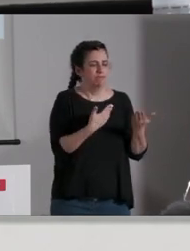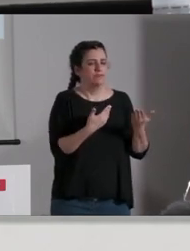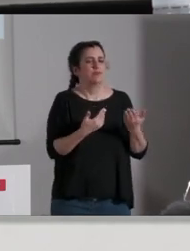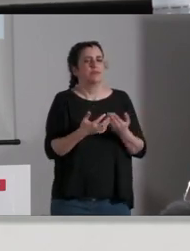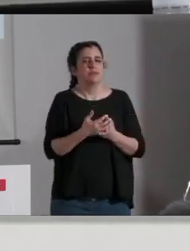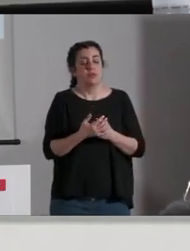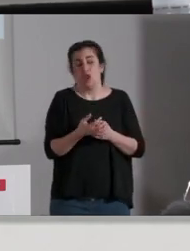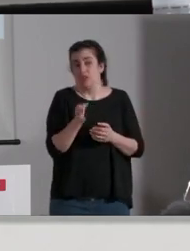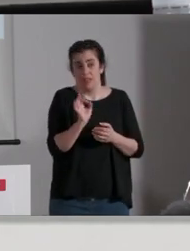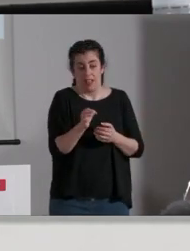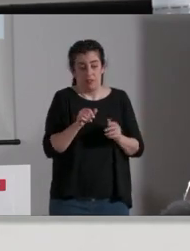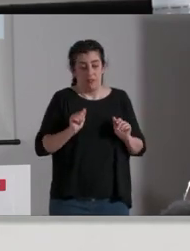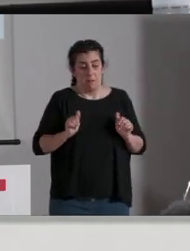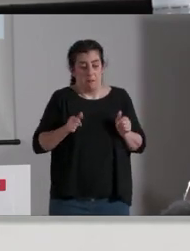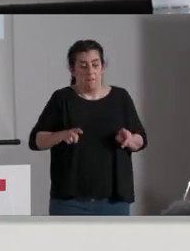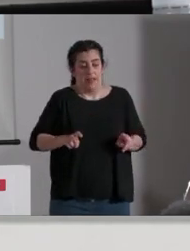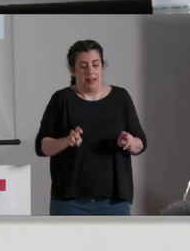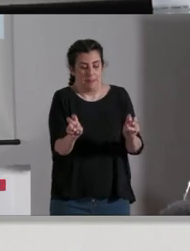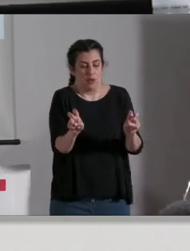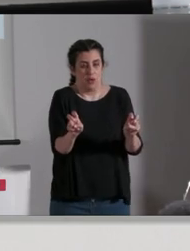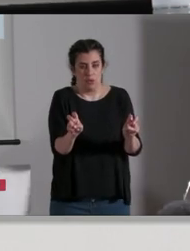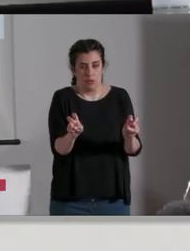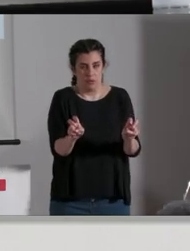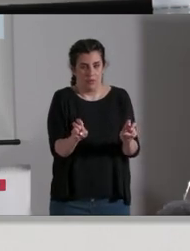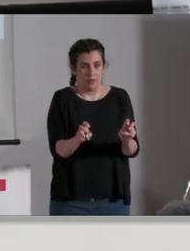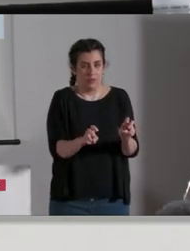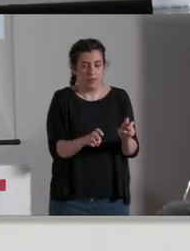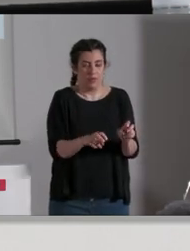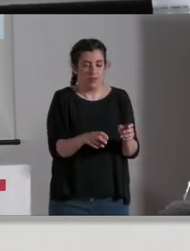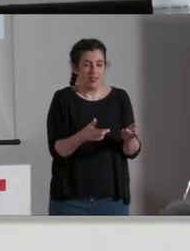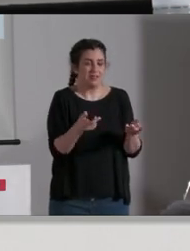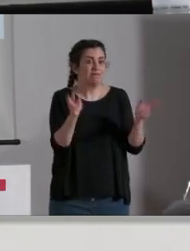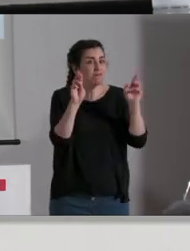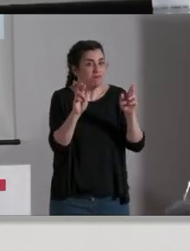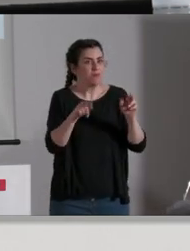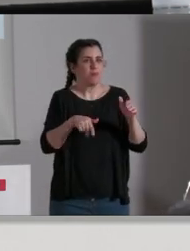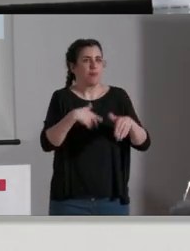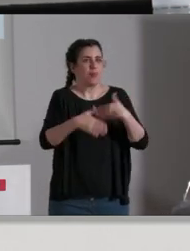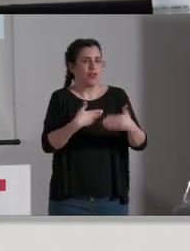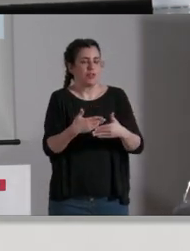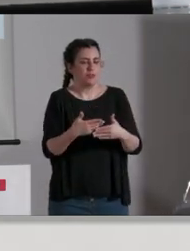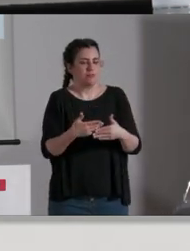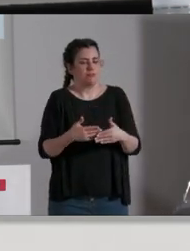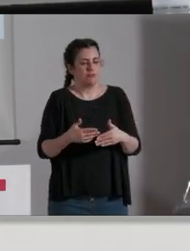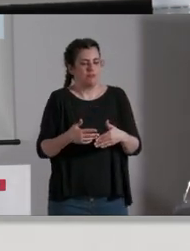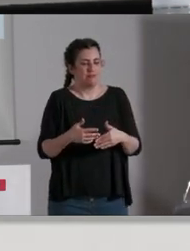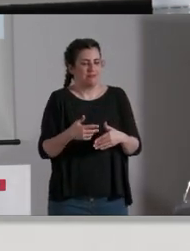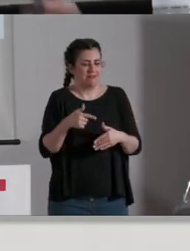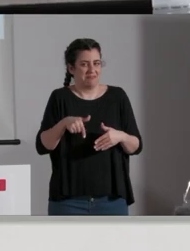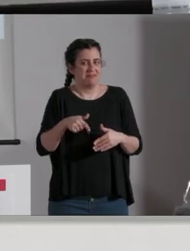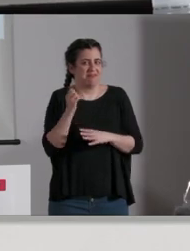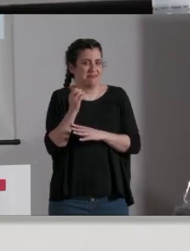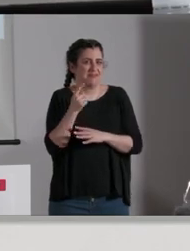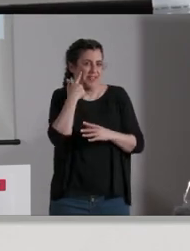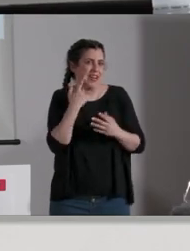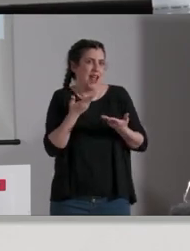estamos en los principios y esperemos que este proceso también ayude a ello. Y eso